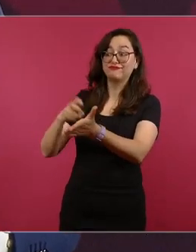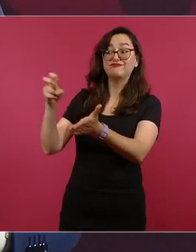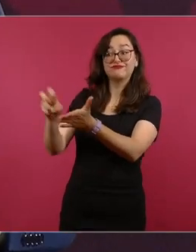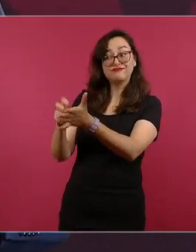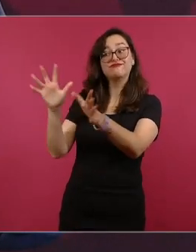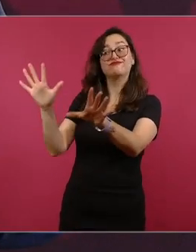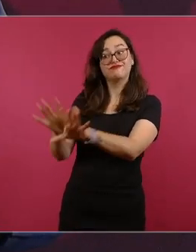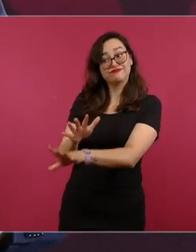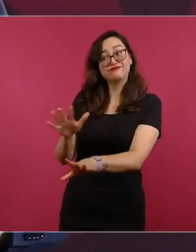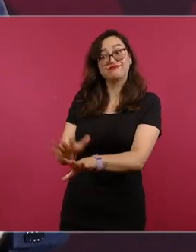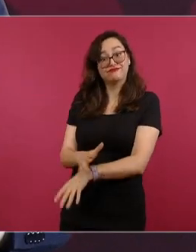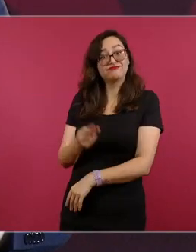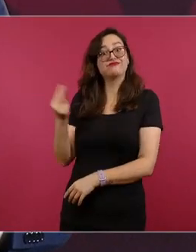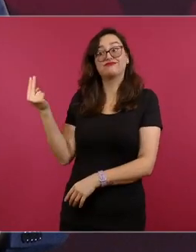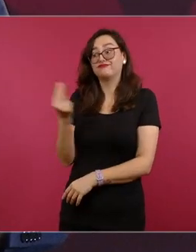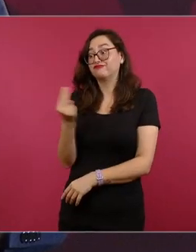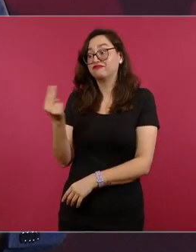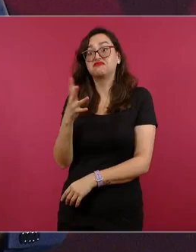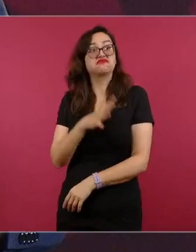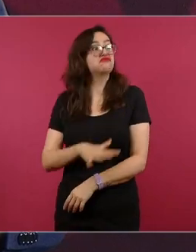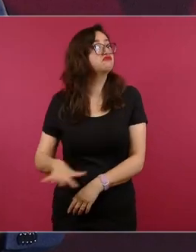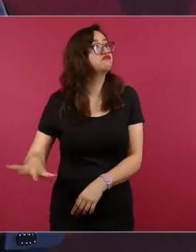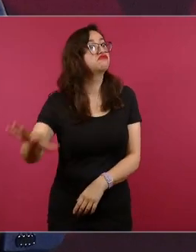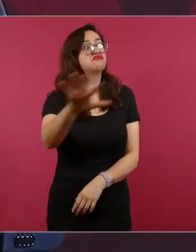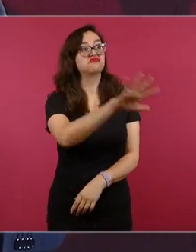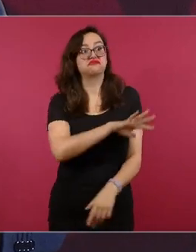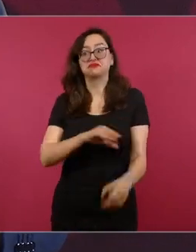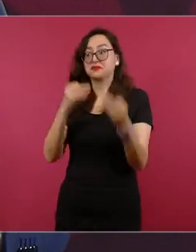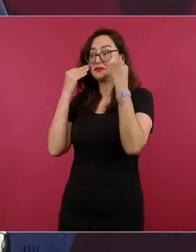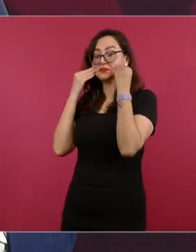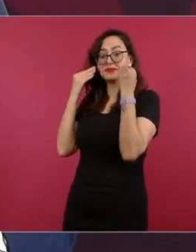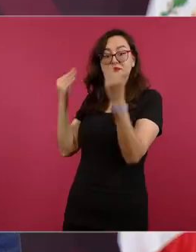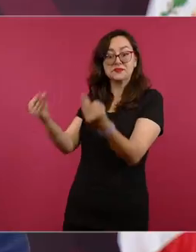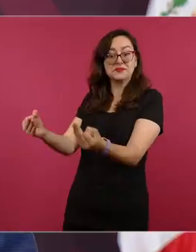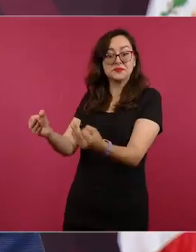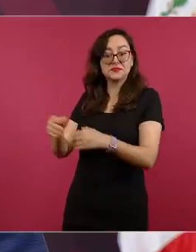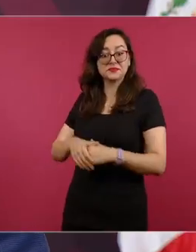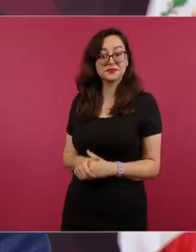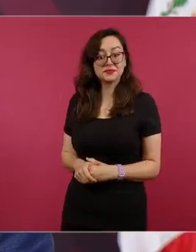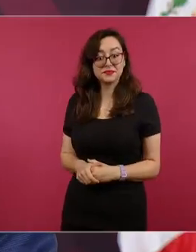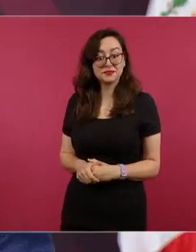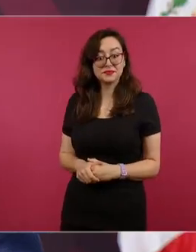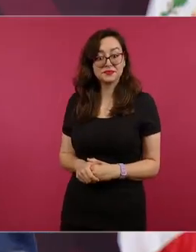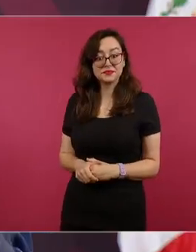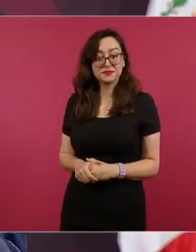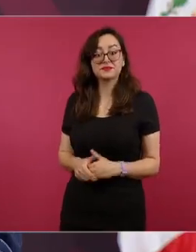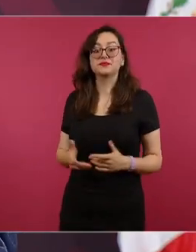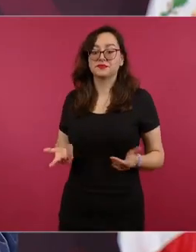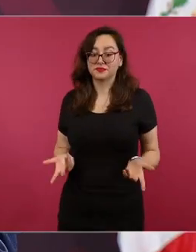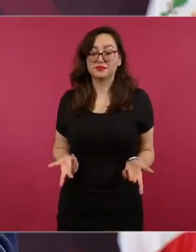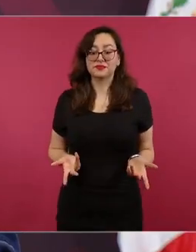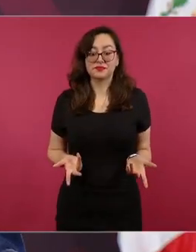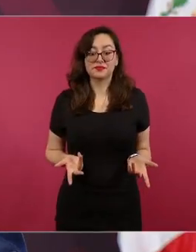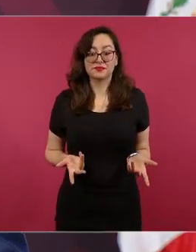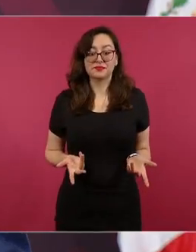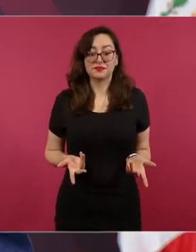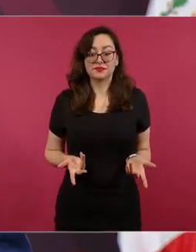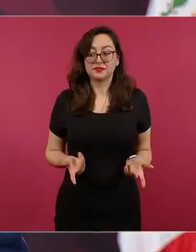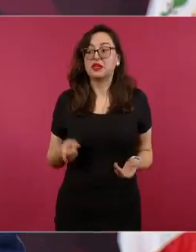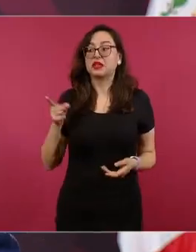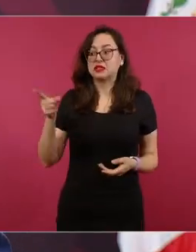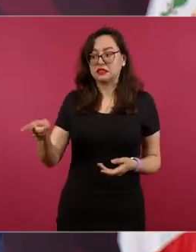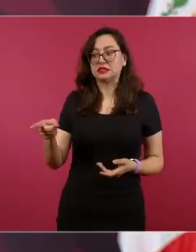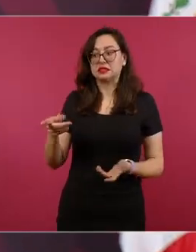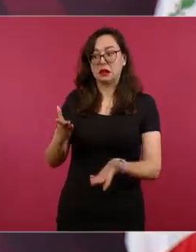desde luego que esa reforma surja del mismo